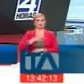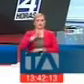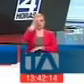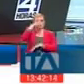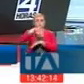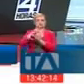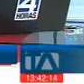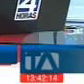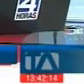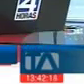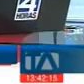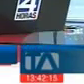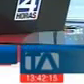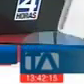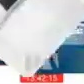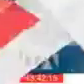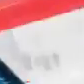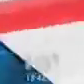tardes, cuéntanos.